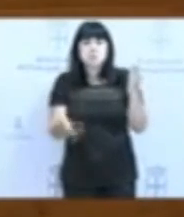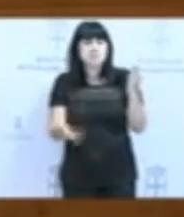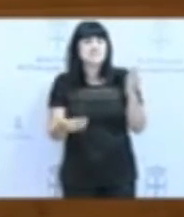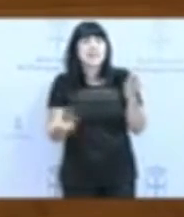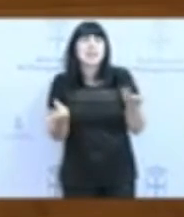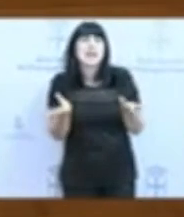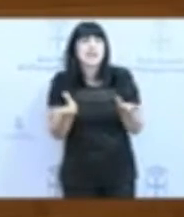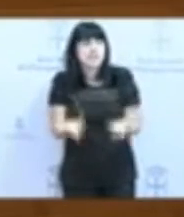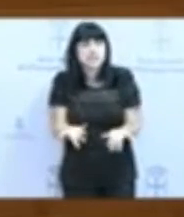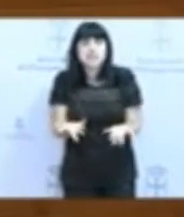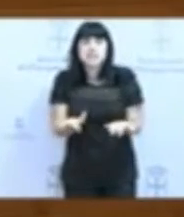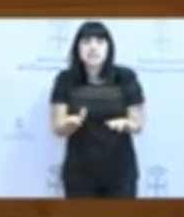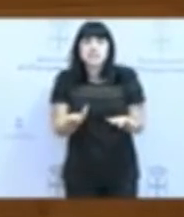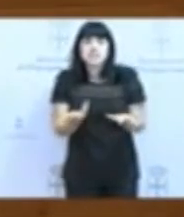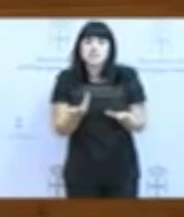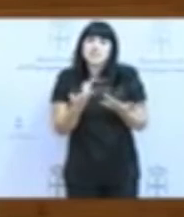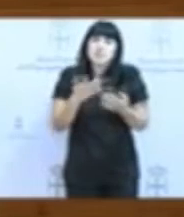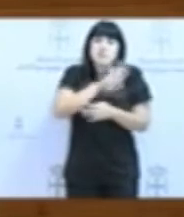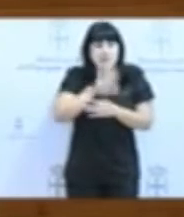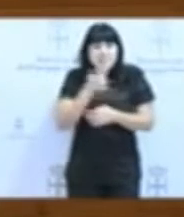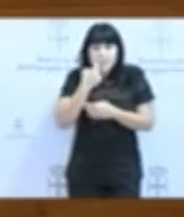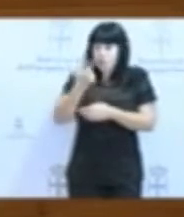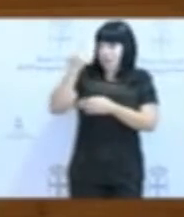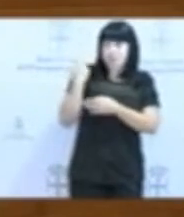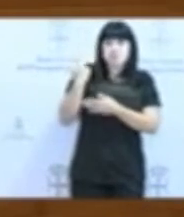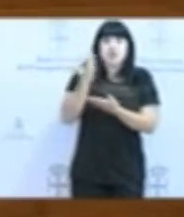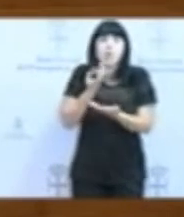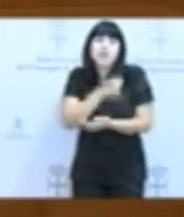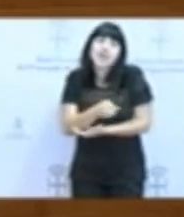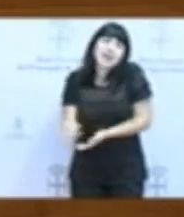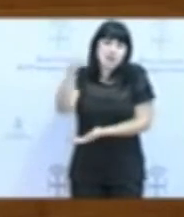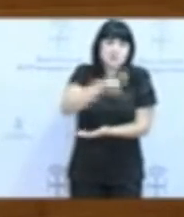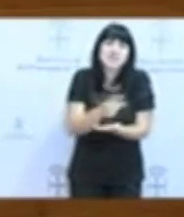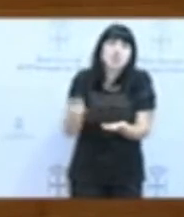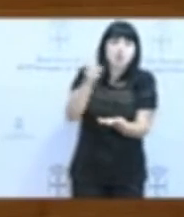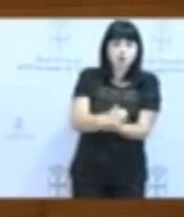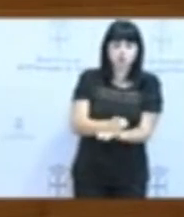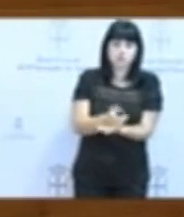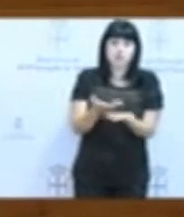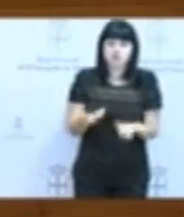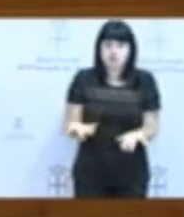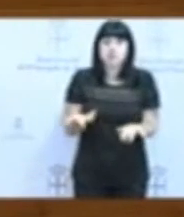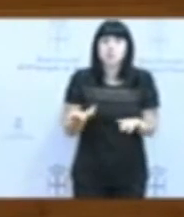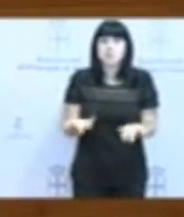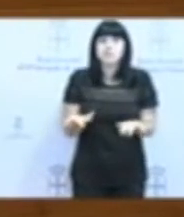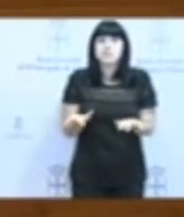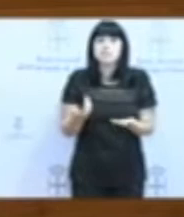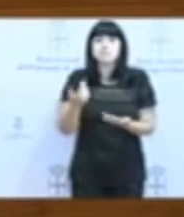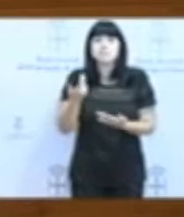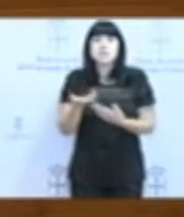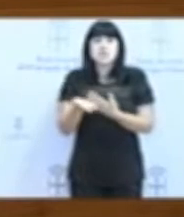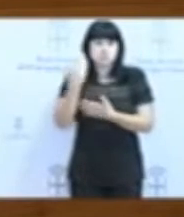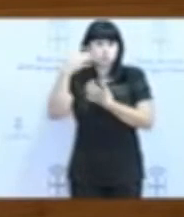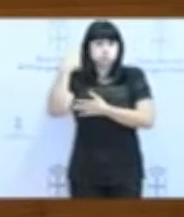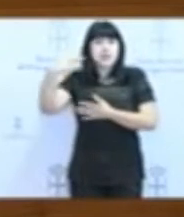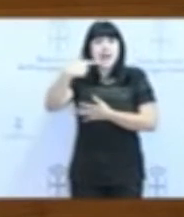repetir un poquito la representación del año pasado. Hasta el punto que, después del éxito de ese blog de Yo fui a EGB,